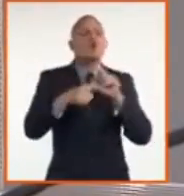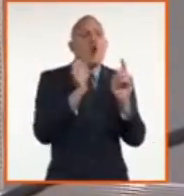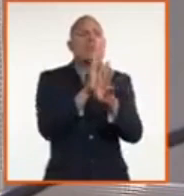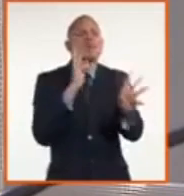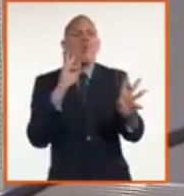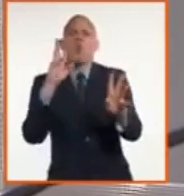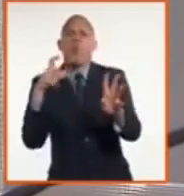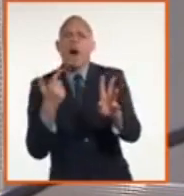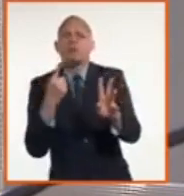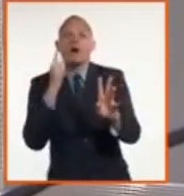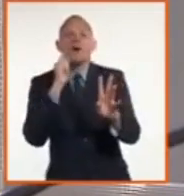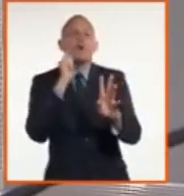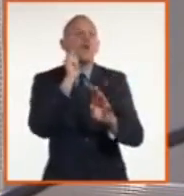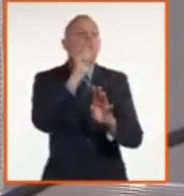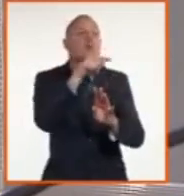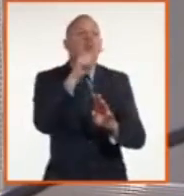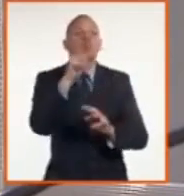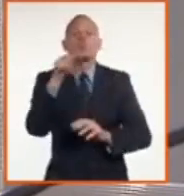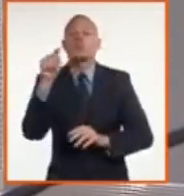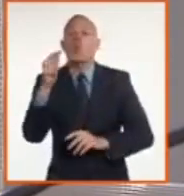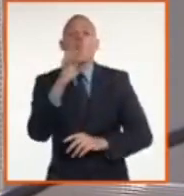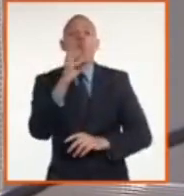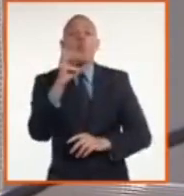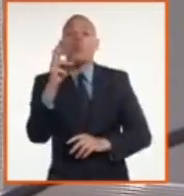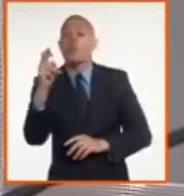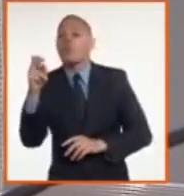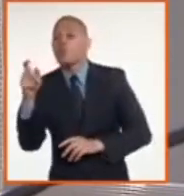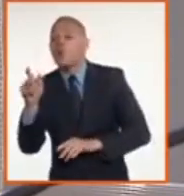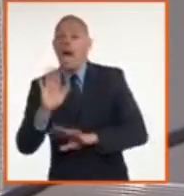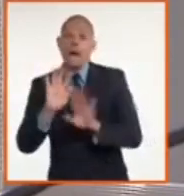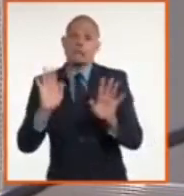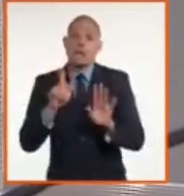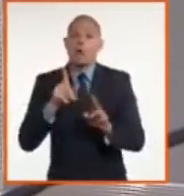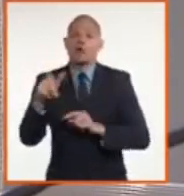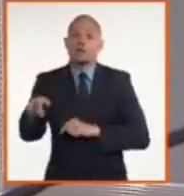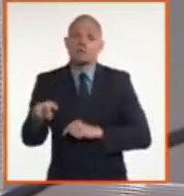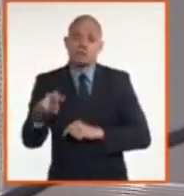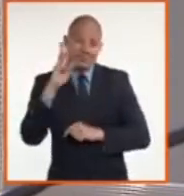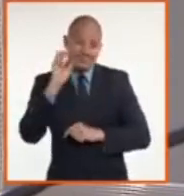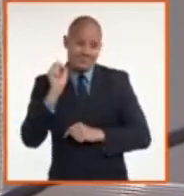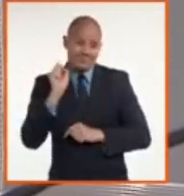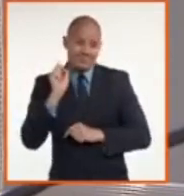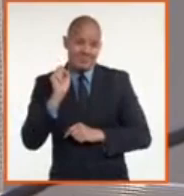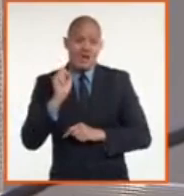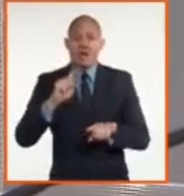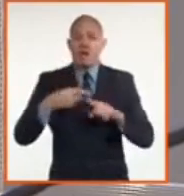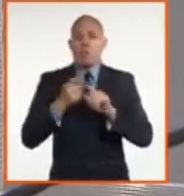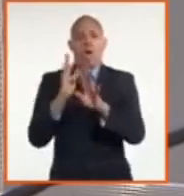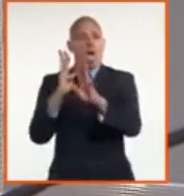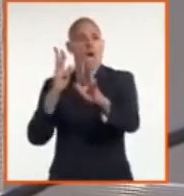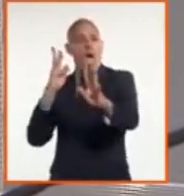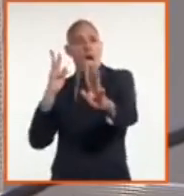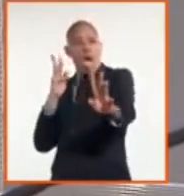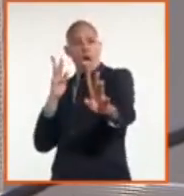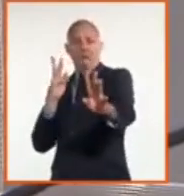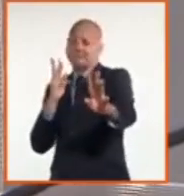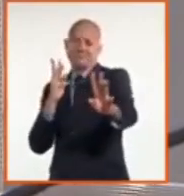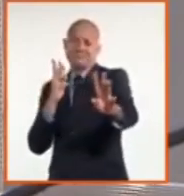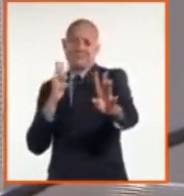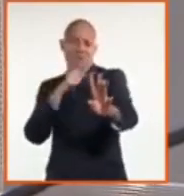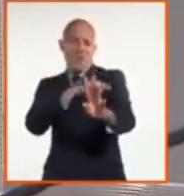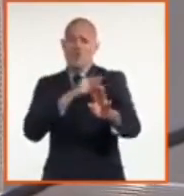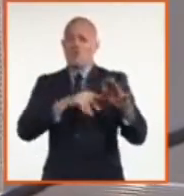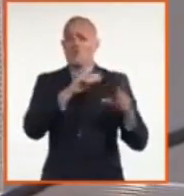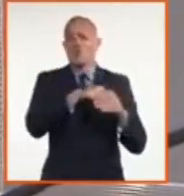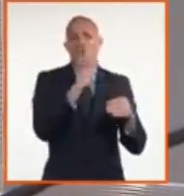habrán personas que no van a demandar los 100 dólares y por tanto siempre quizás es una persona que va a comprar